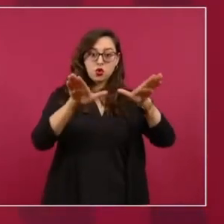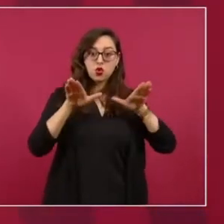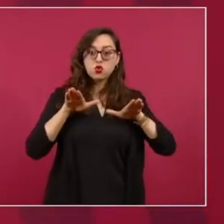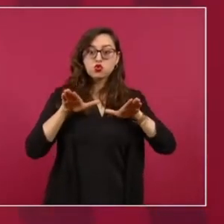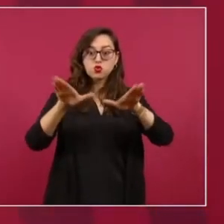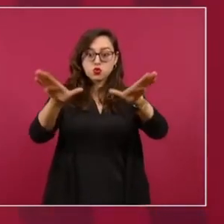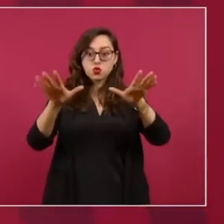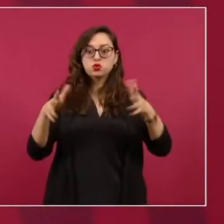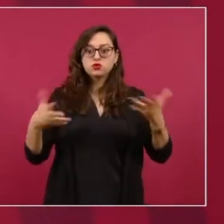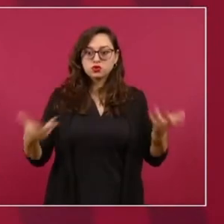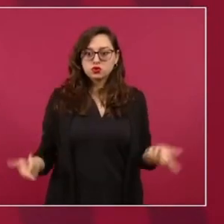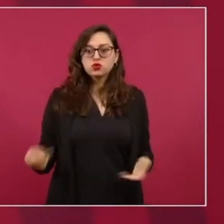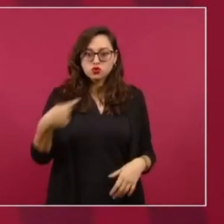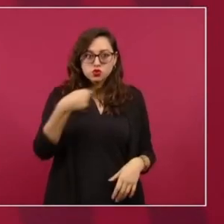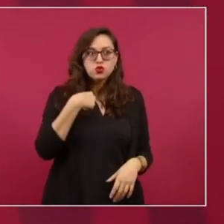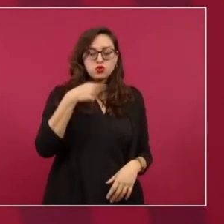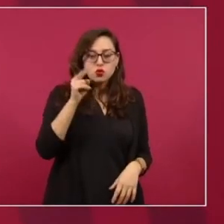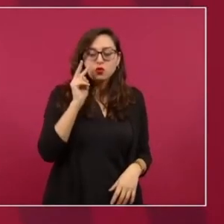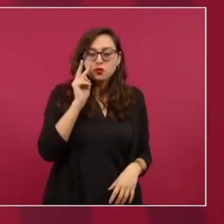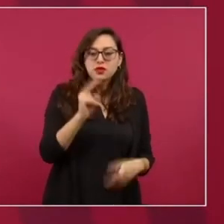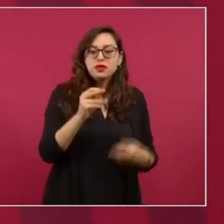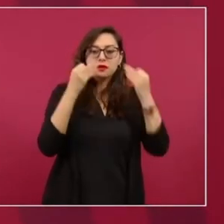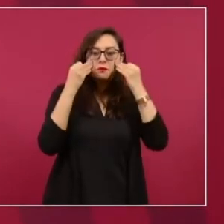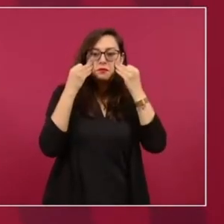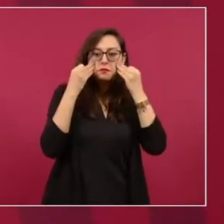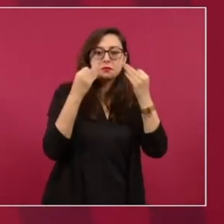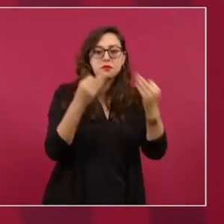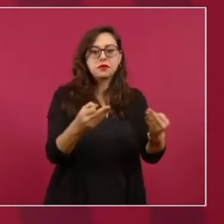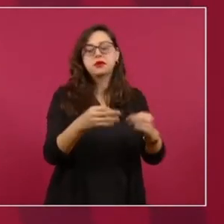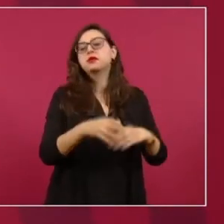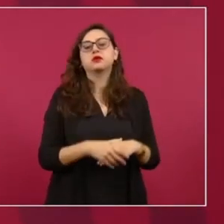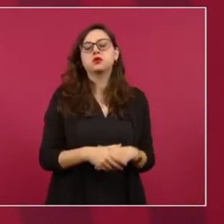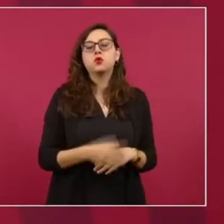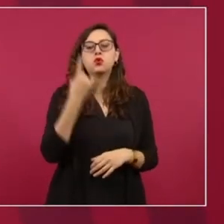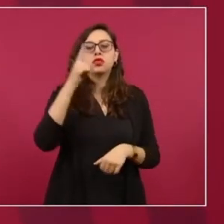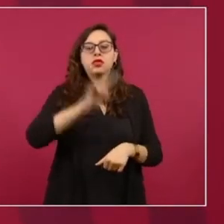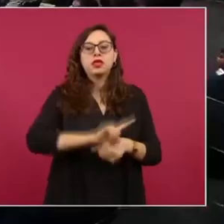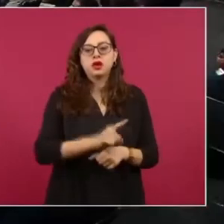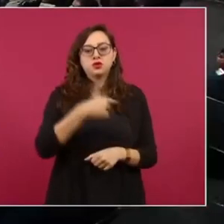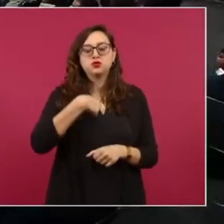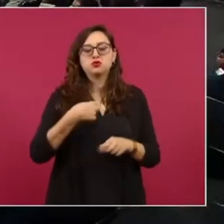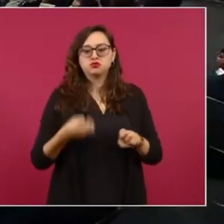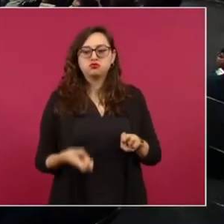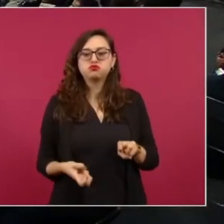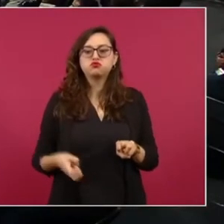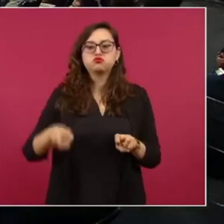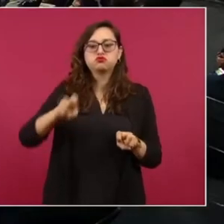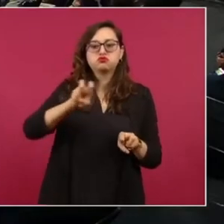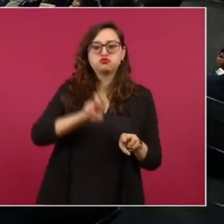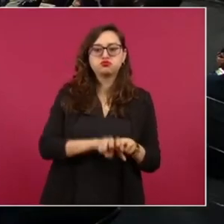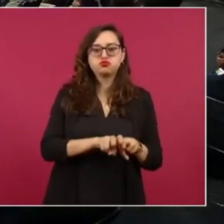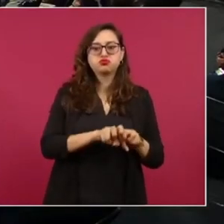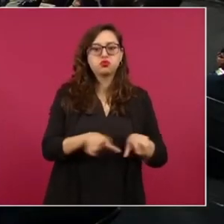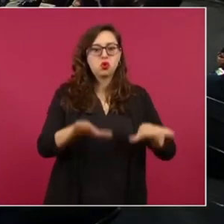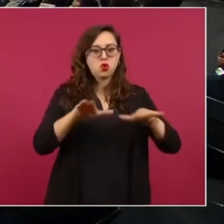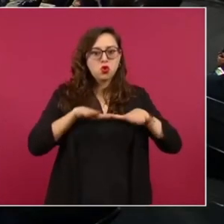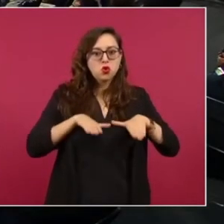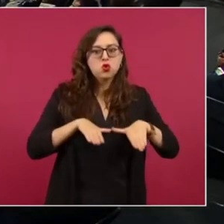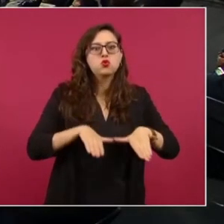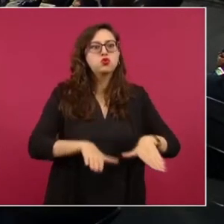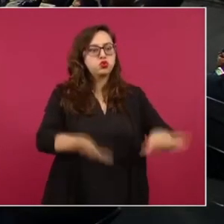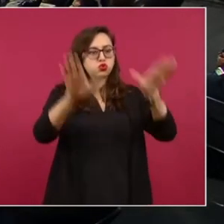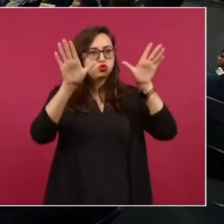Me tocó que me dieran un aventón en un avión de esos, que ya pasó a la Secretaría